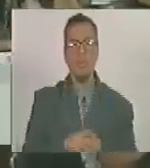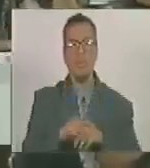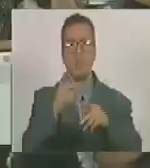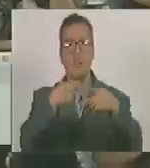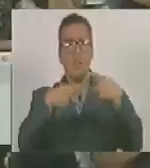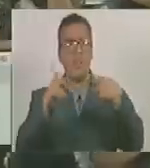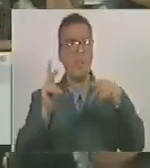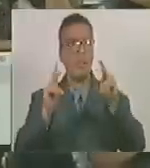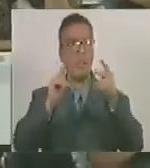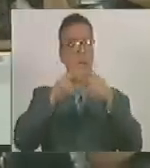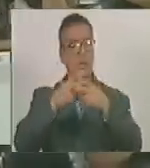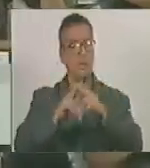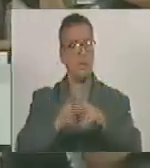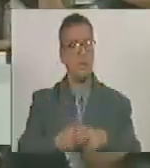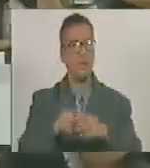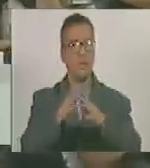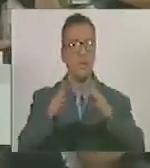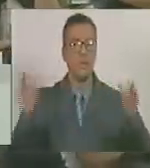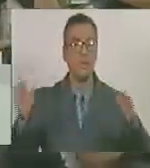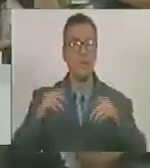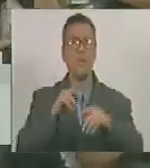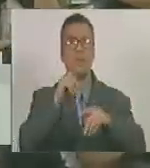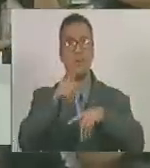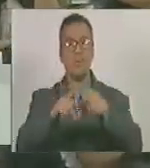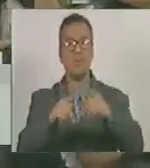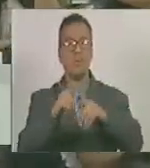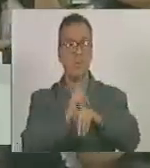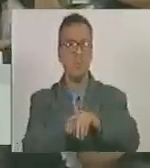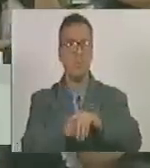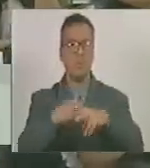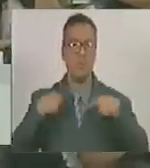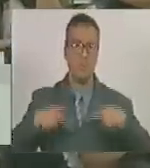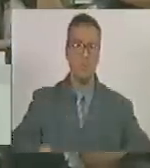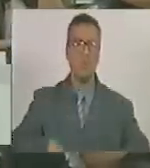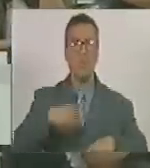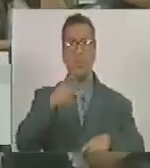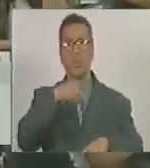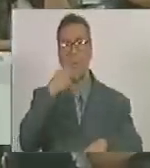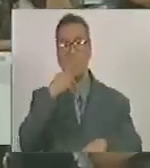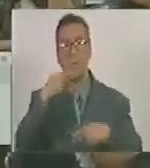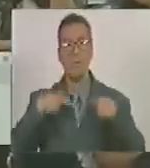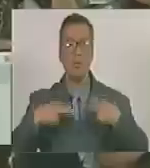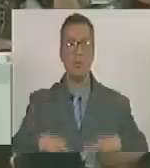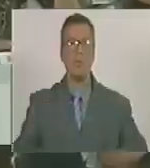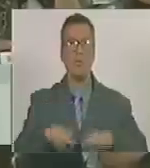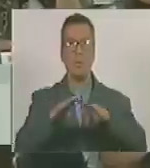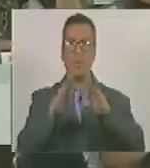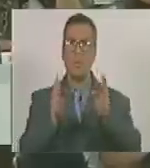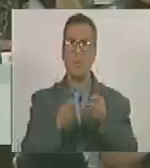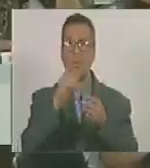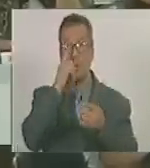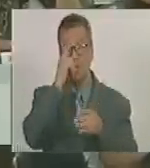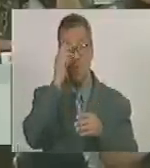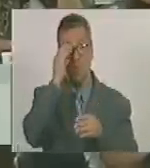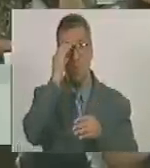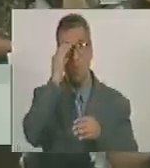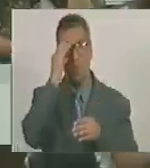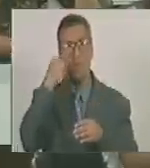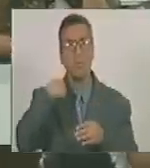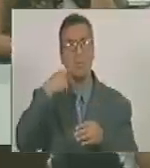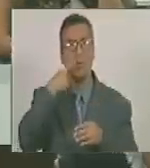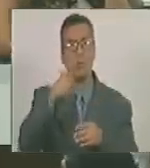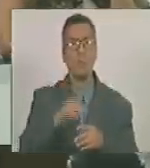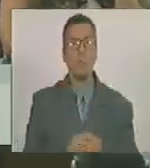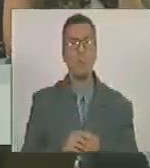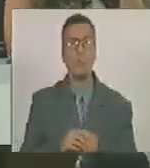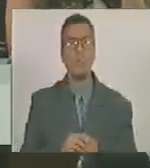teatro es una herramienta de gran intensidad que en este momento de la vida política nacional y de la vida del universo, entonces debemos entender que las